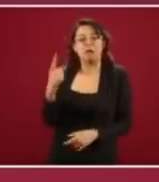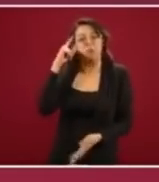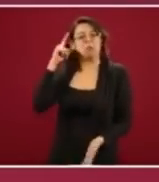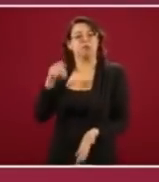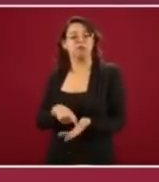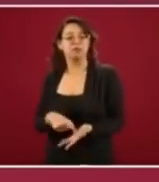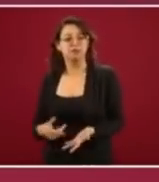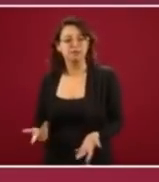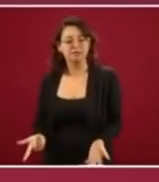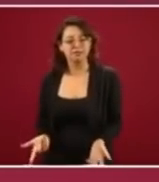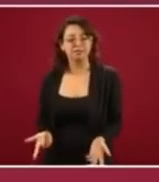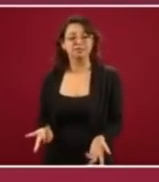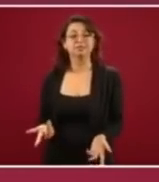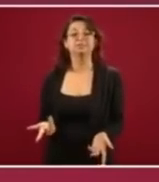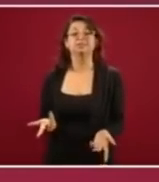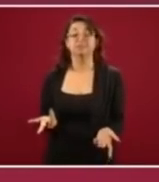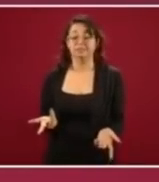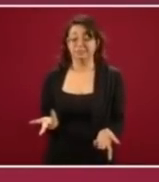Entonces,